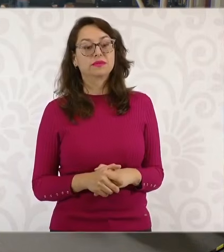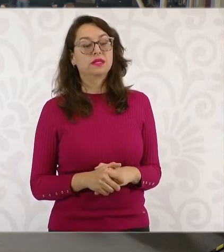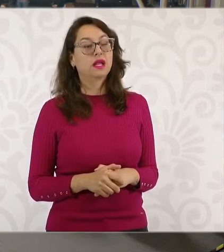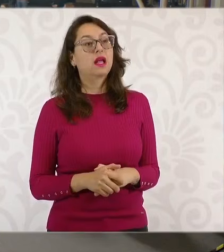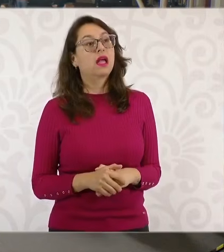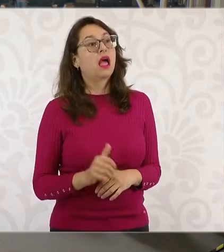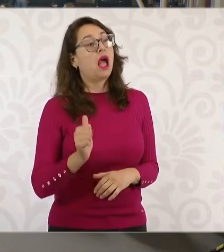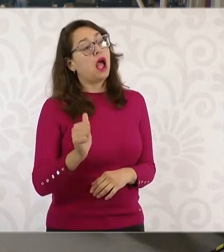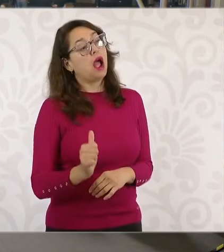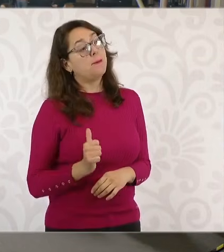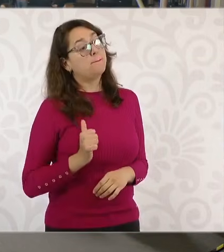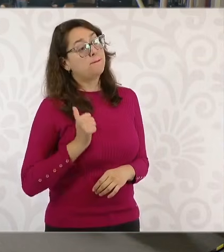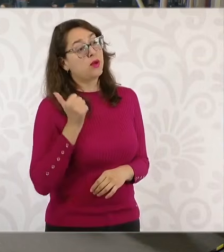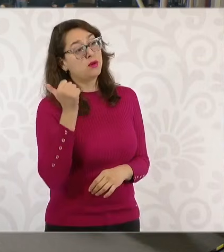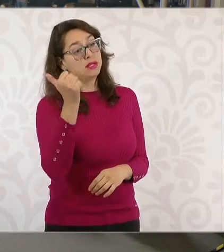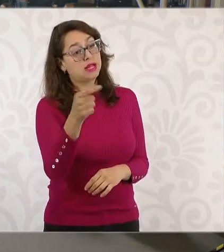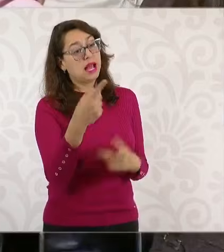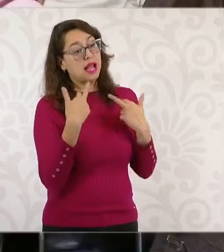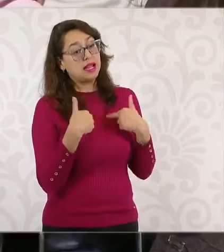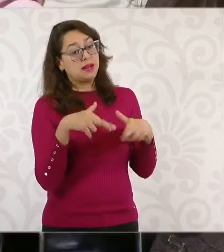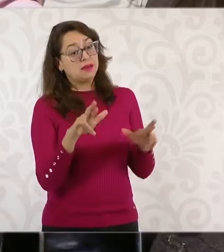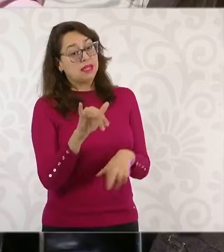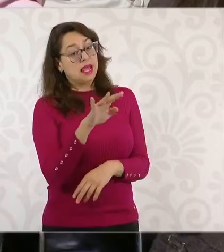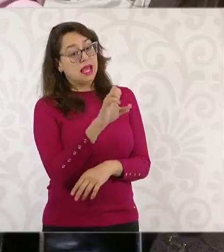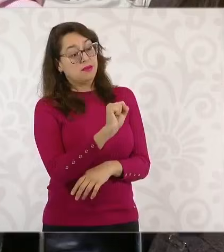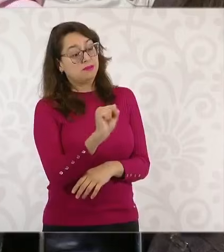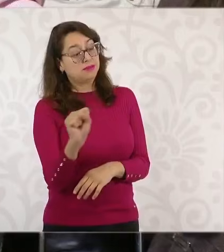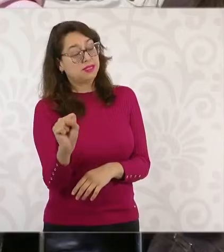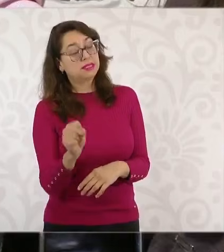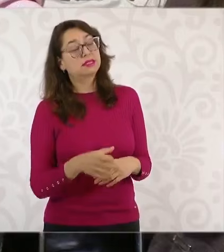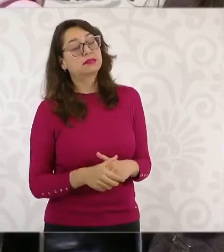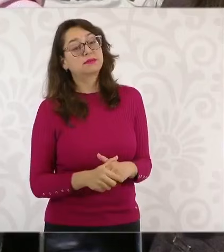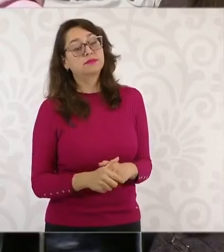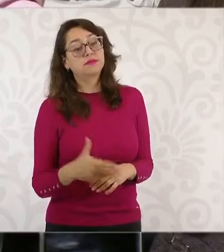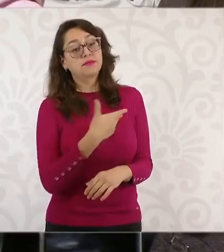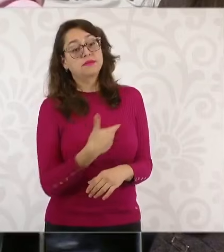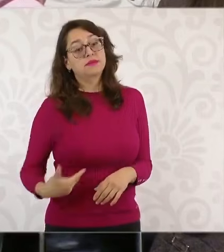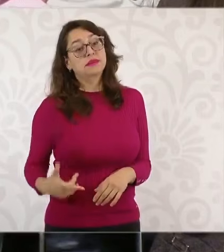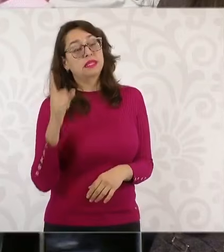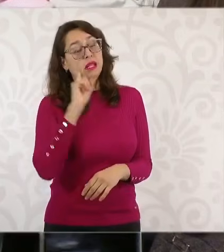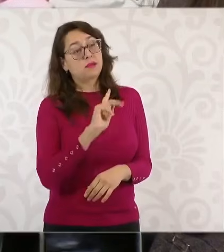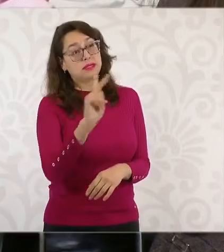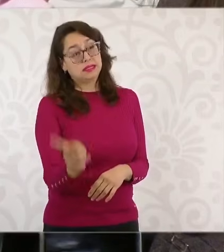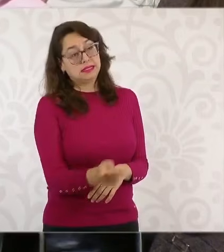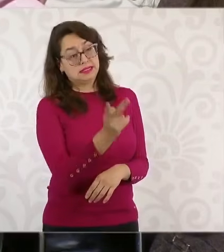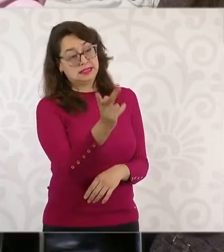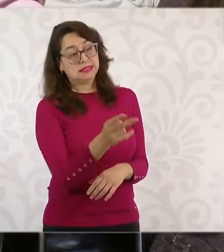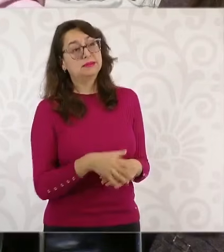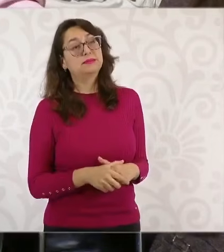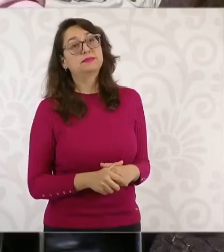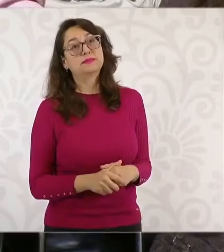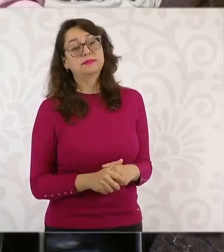Aprovechando que está aquí el representante del IMSS, Presidenta, me tocó ver un caso y